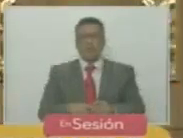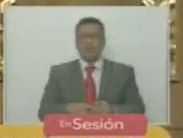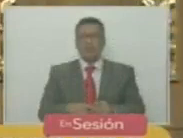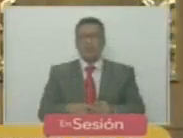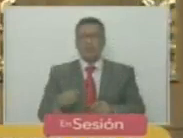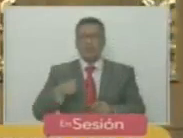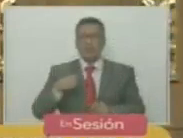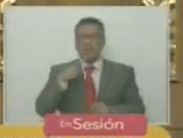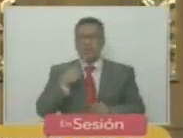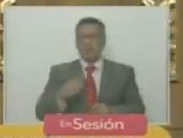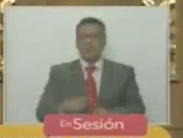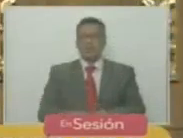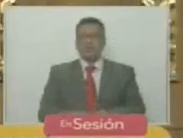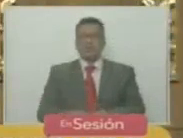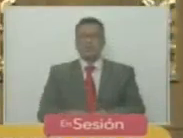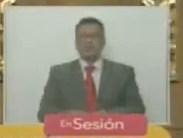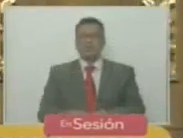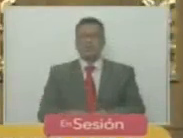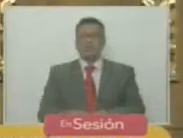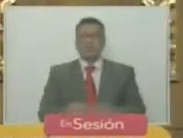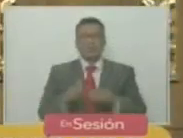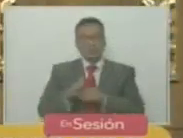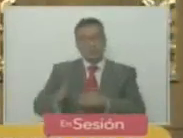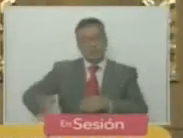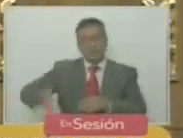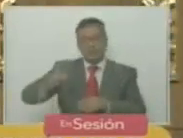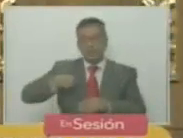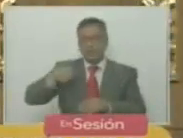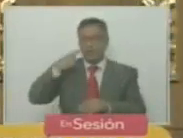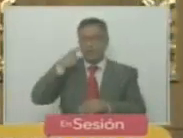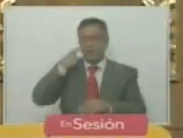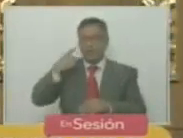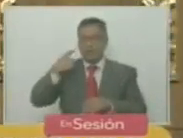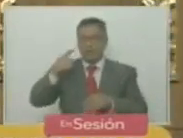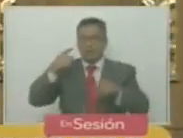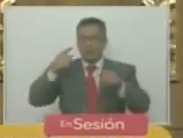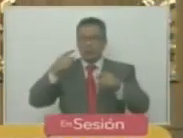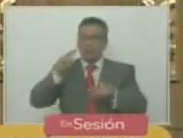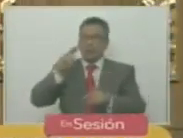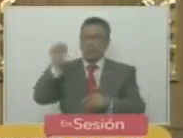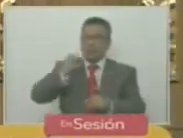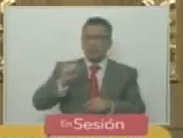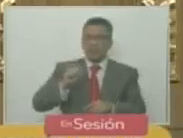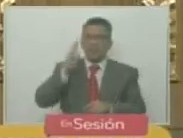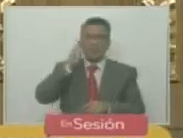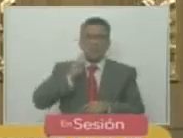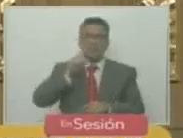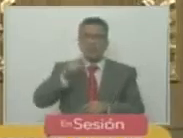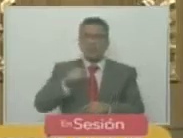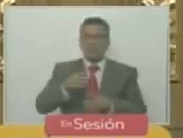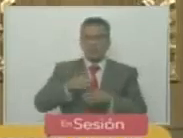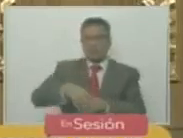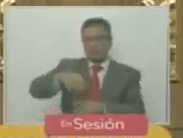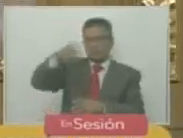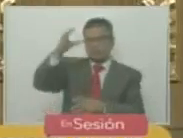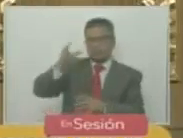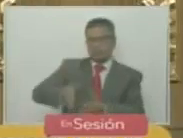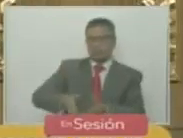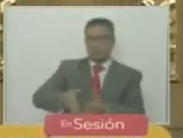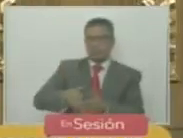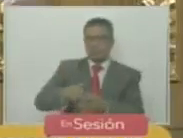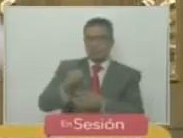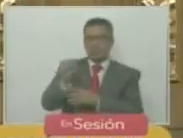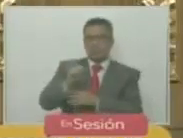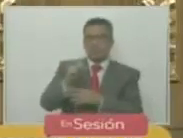dejó de lado, nos hizo ver que Bolívar no era solamente esas estatuas inertes